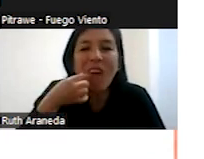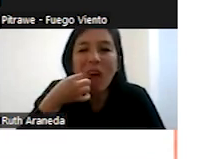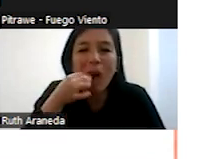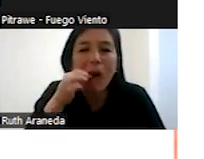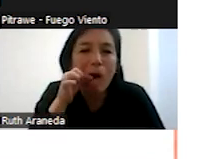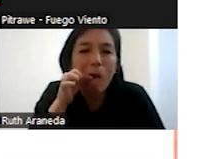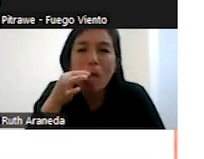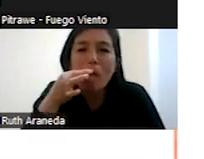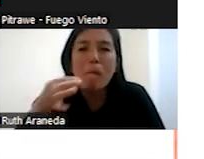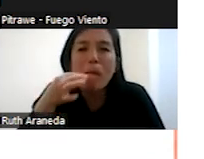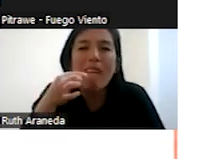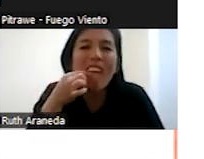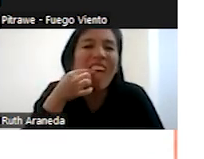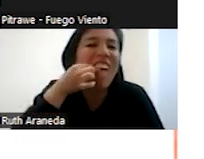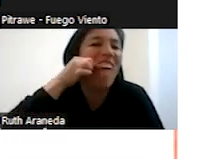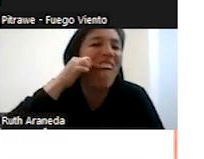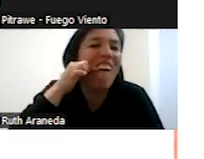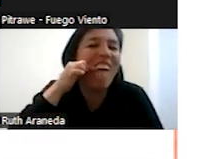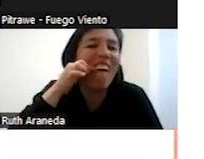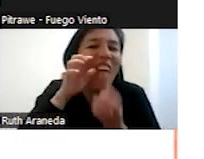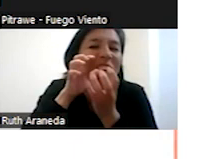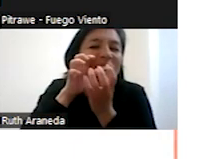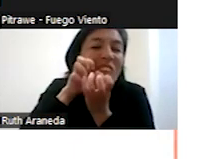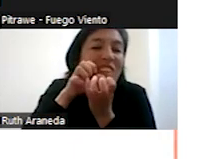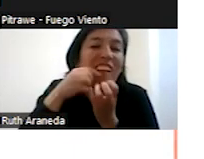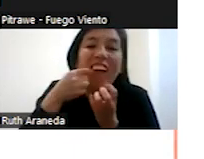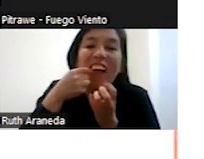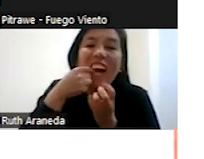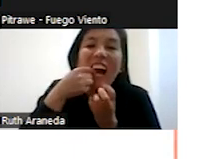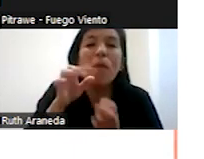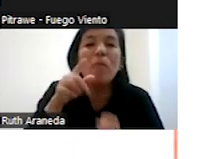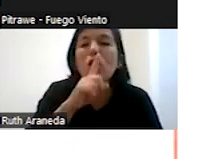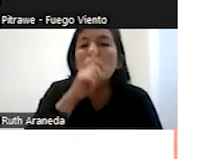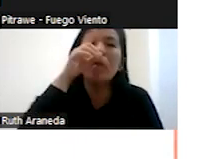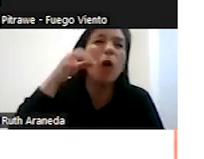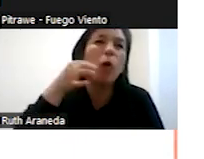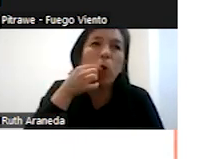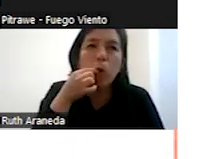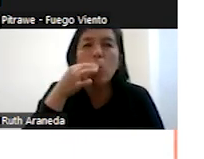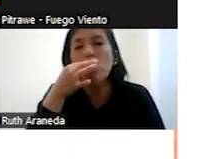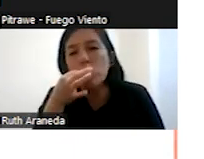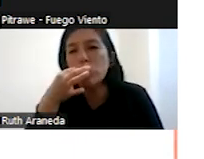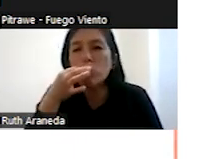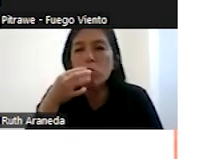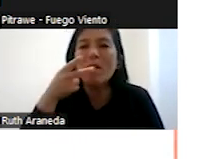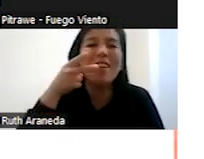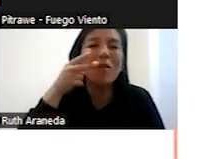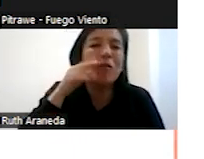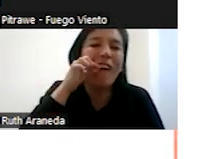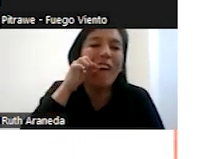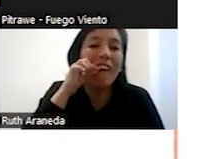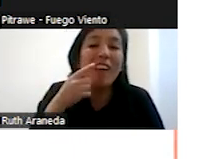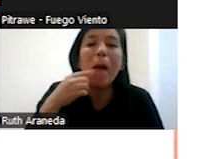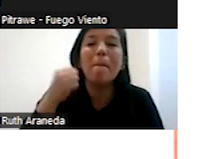que provocaría la sujeción de algún elemento entre los dientes. Vamos a tener una marca en los dientes de arriba